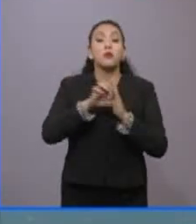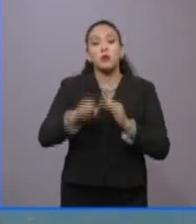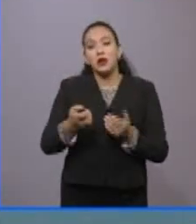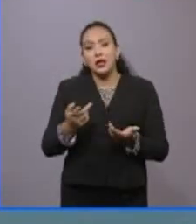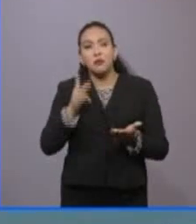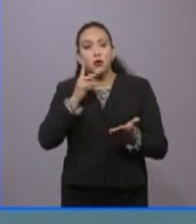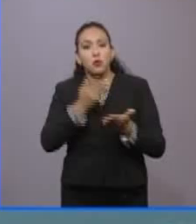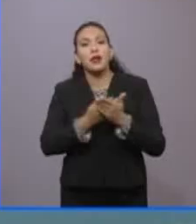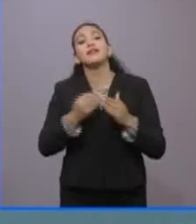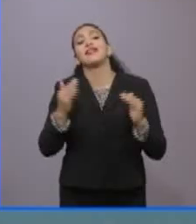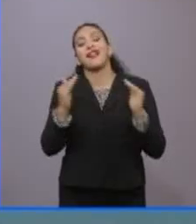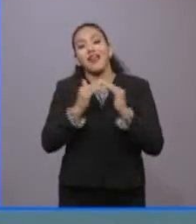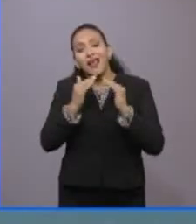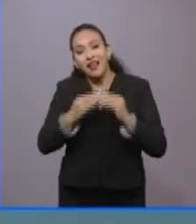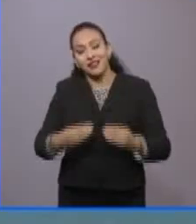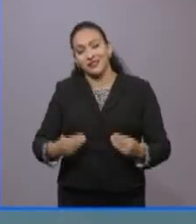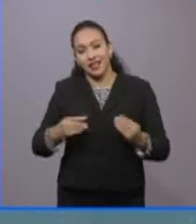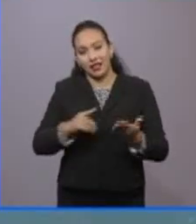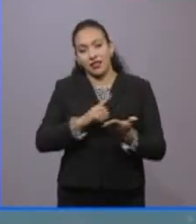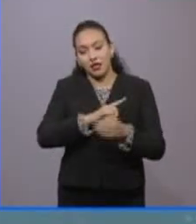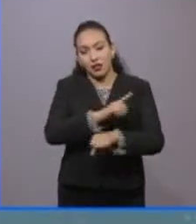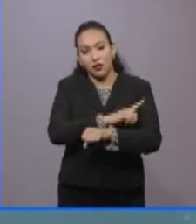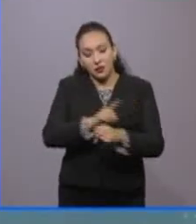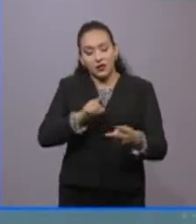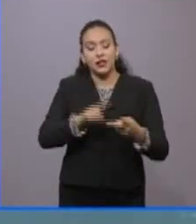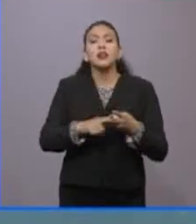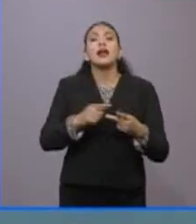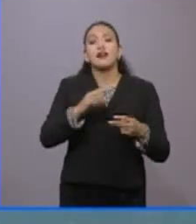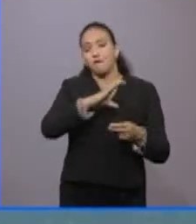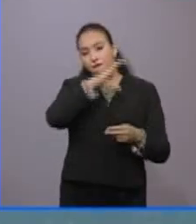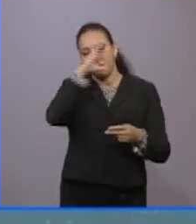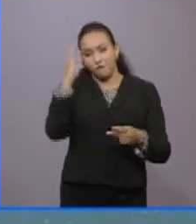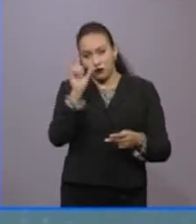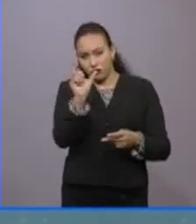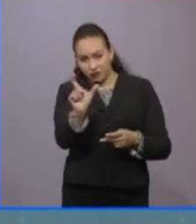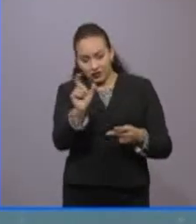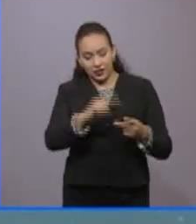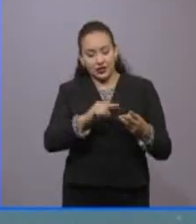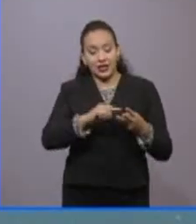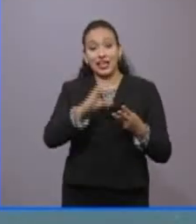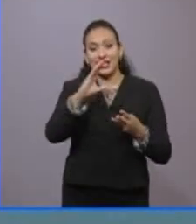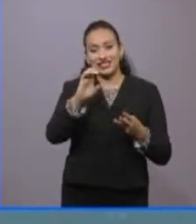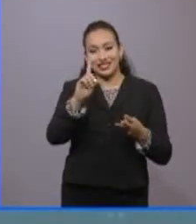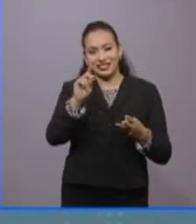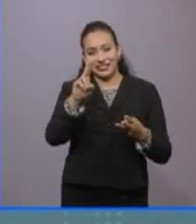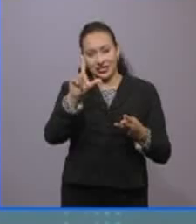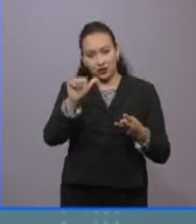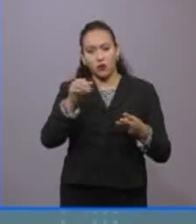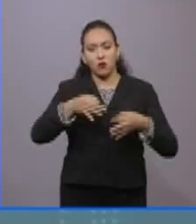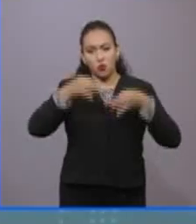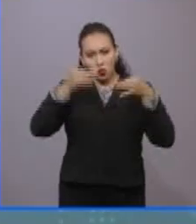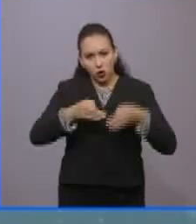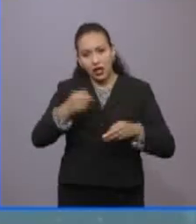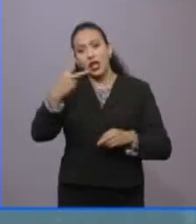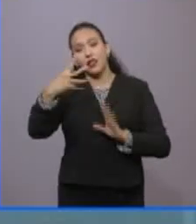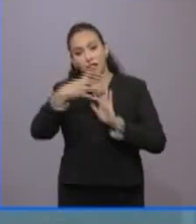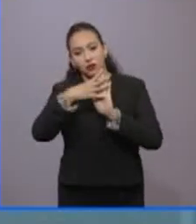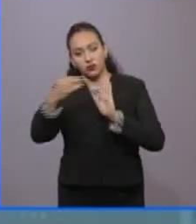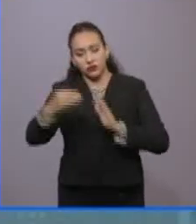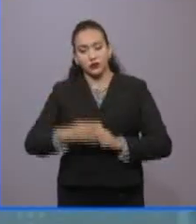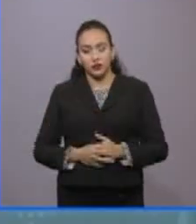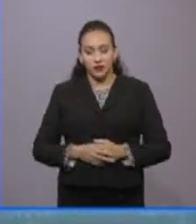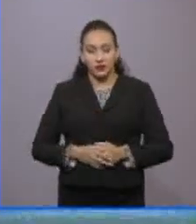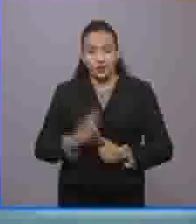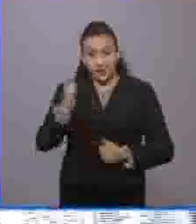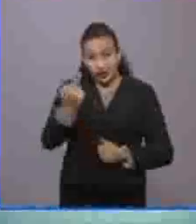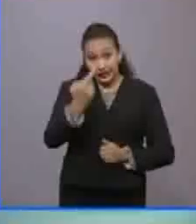de domicilio, identificación oficial vigente con fotografía y la cédula profesional en original y 2 copias.